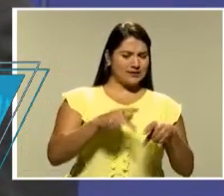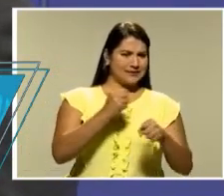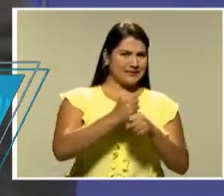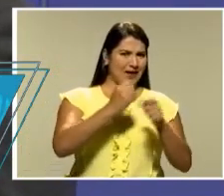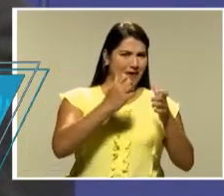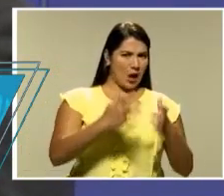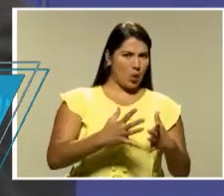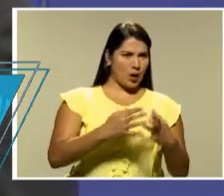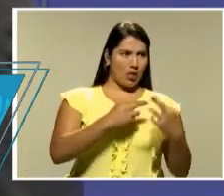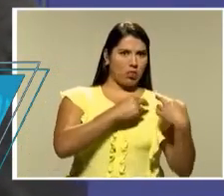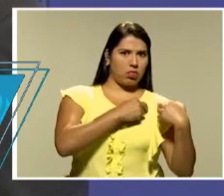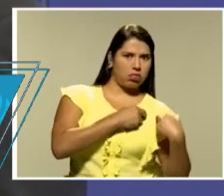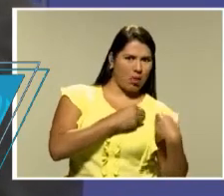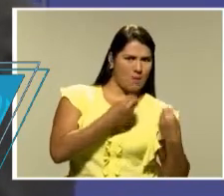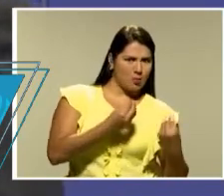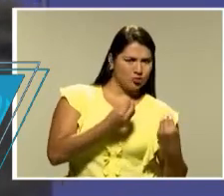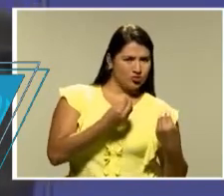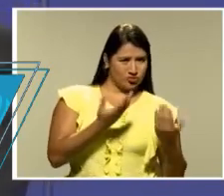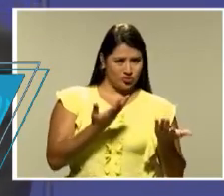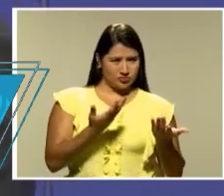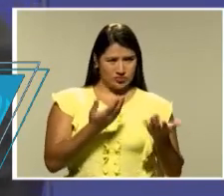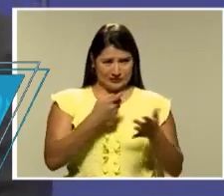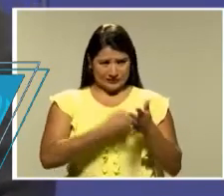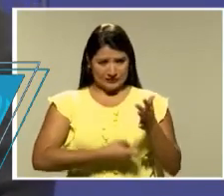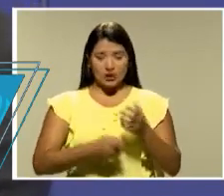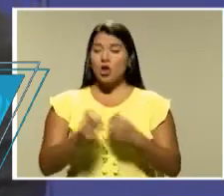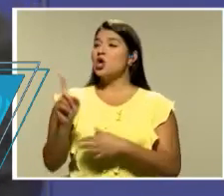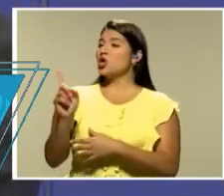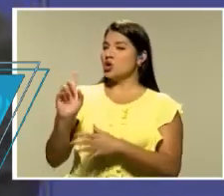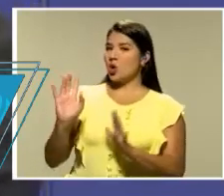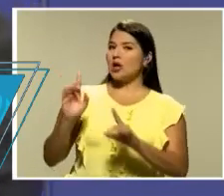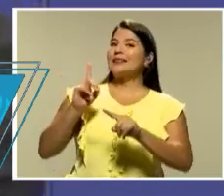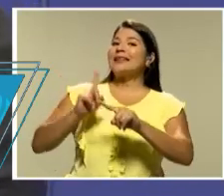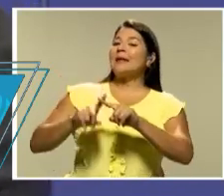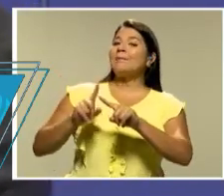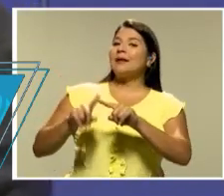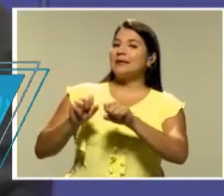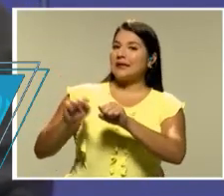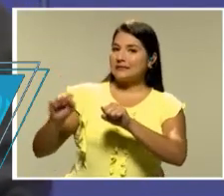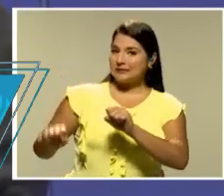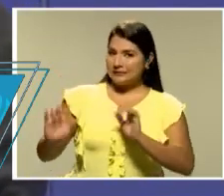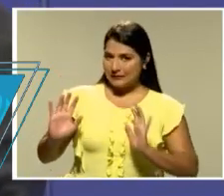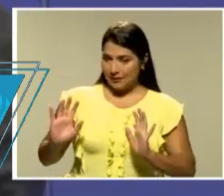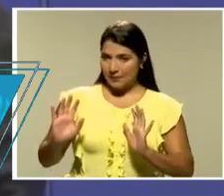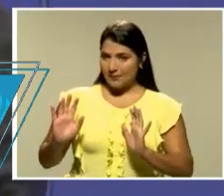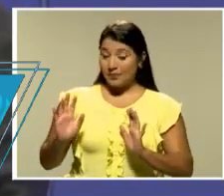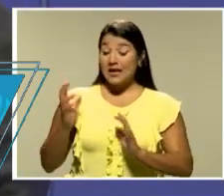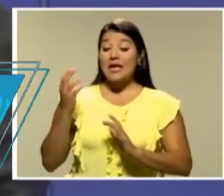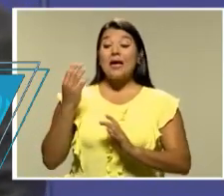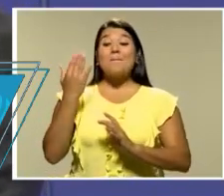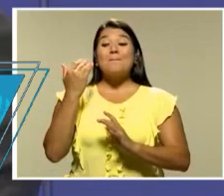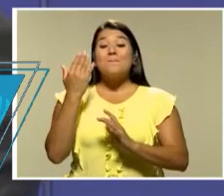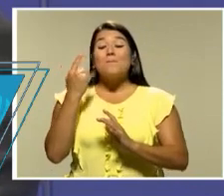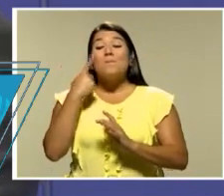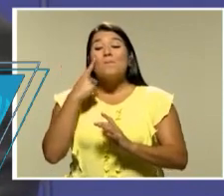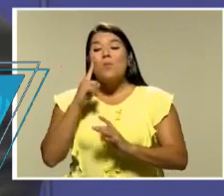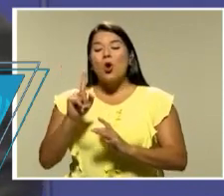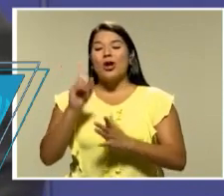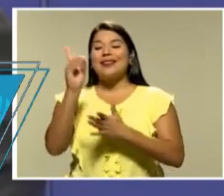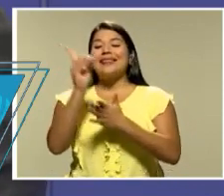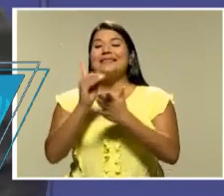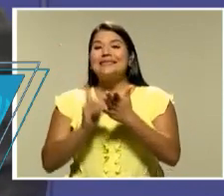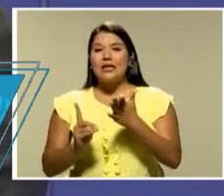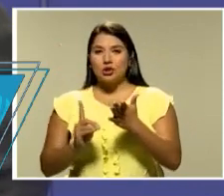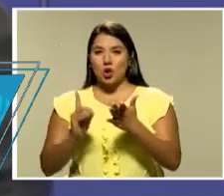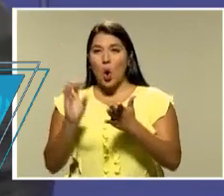el financiamiento del sistema. Si el sistema se hubiera diseñado para que cada trabajador financiara su